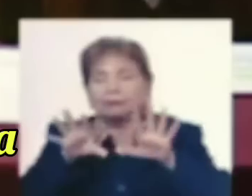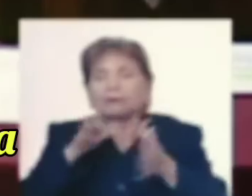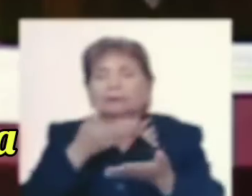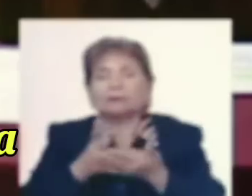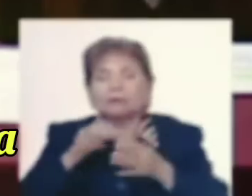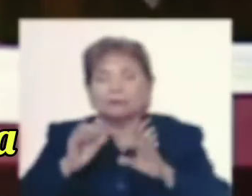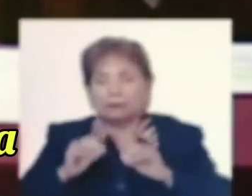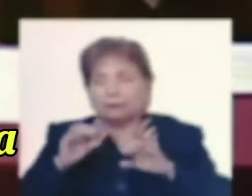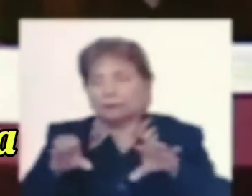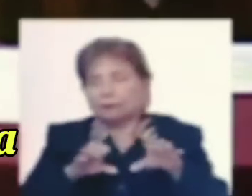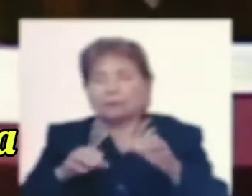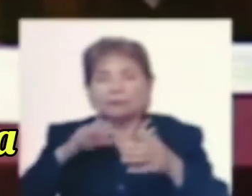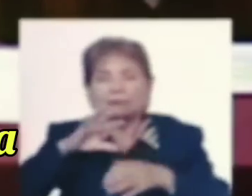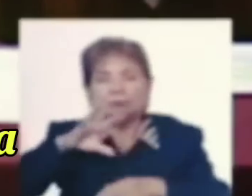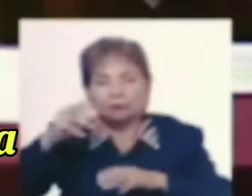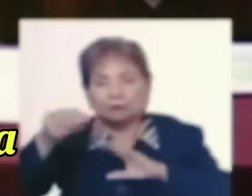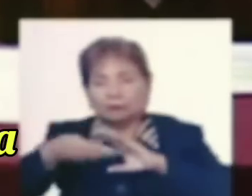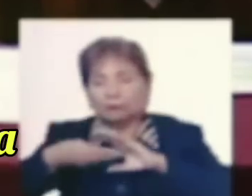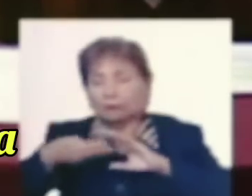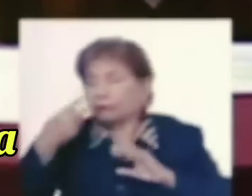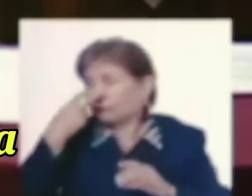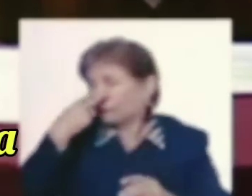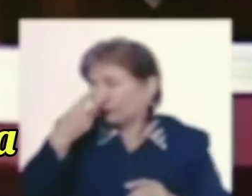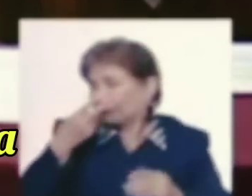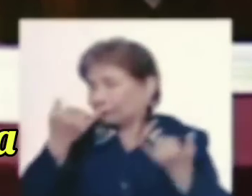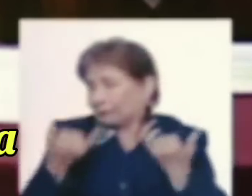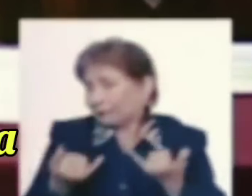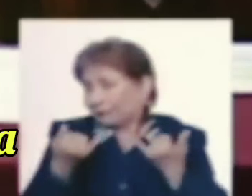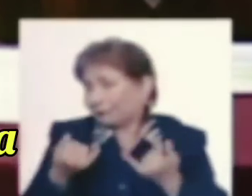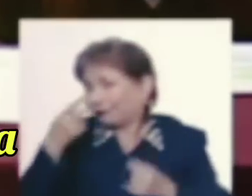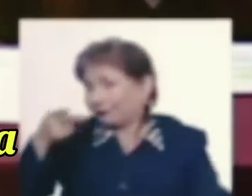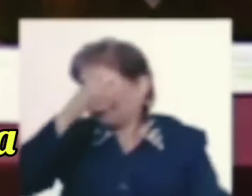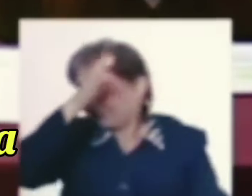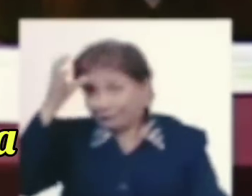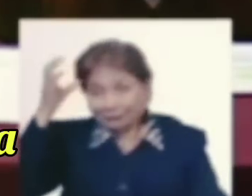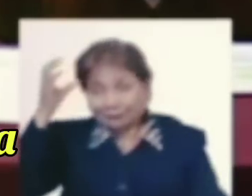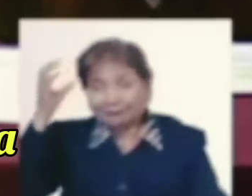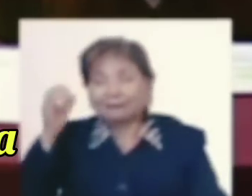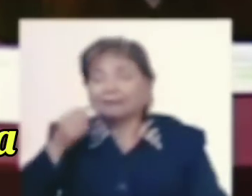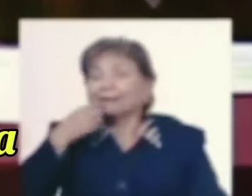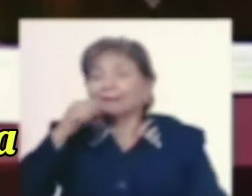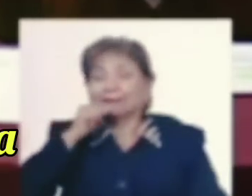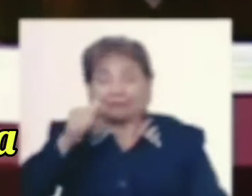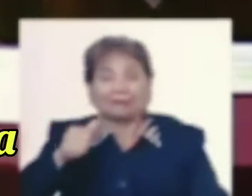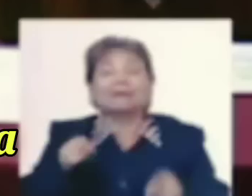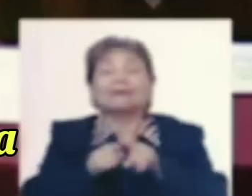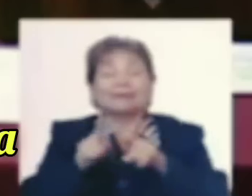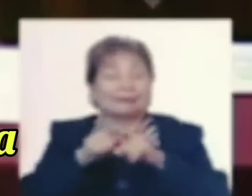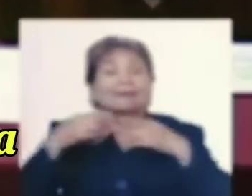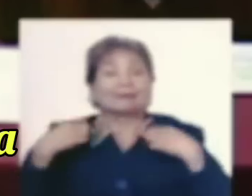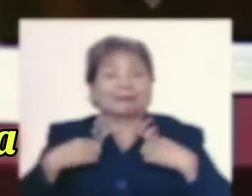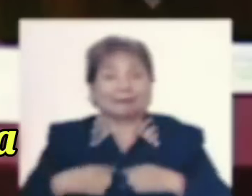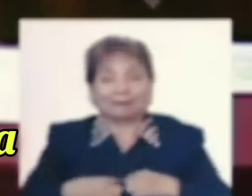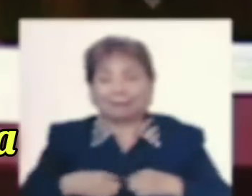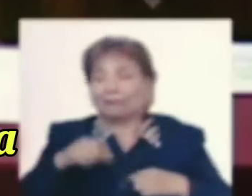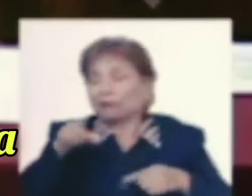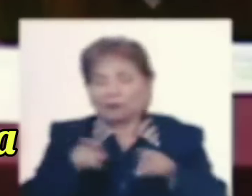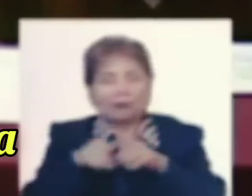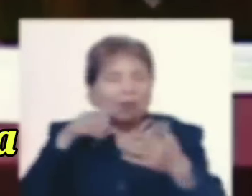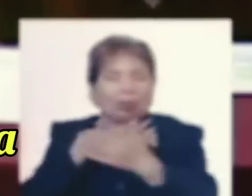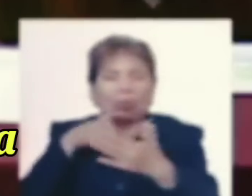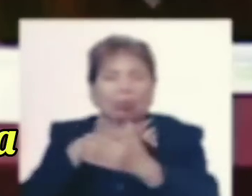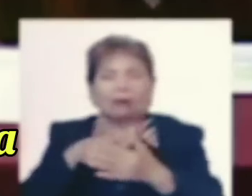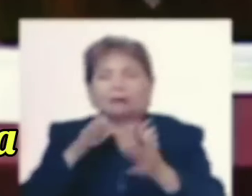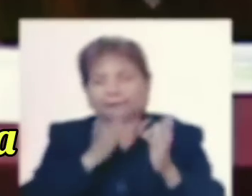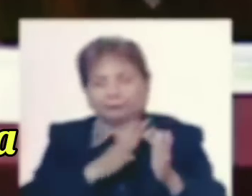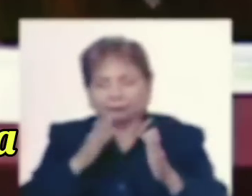los presuntos actos de corrupción. Y lo que estamos notando hoy del investigado Pedro Castillo Terrones, asimismo de la defensa técnica, es entorpecer